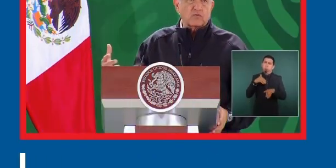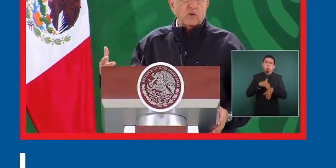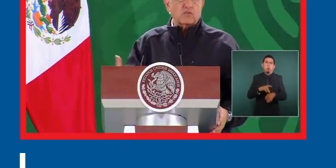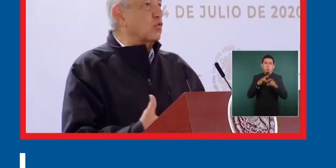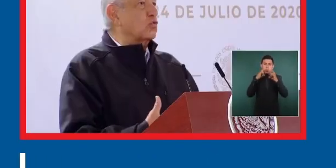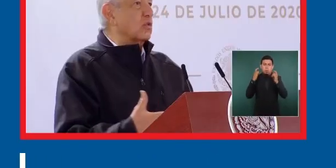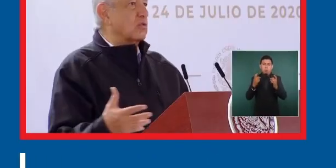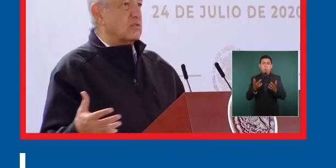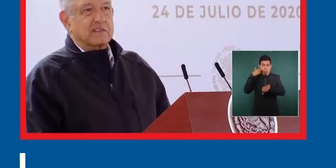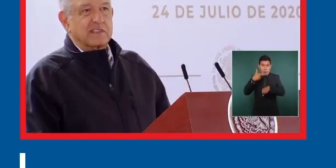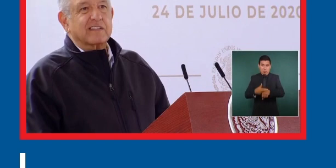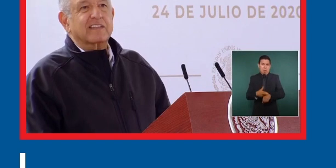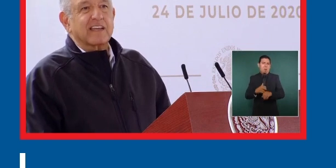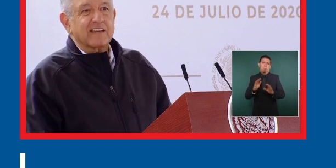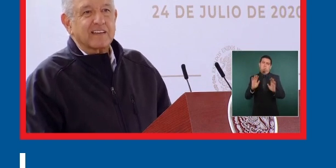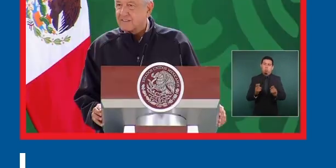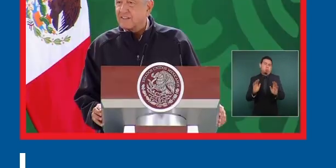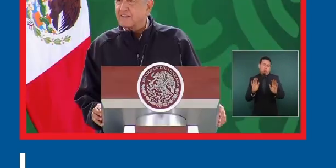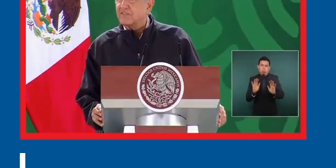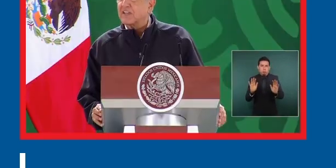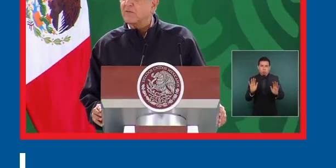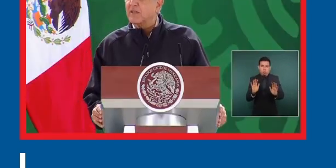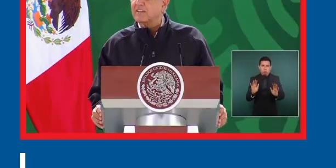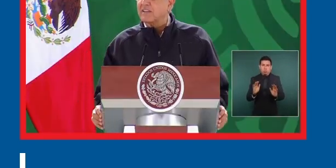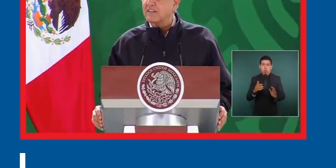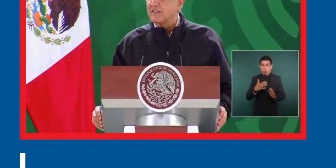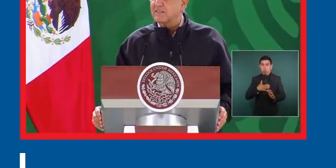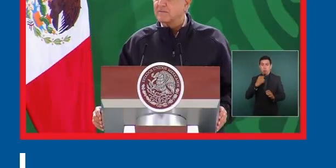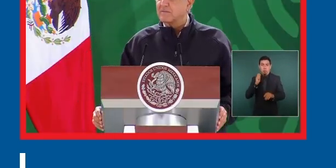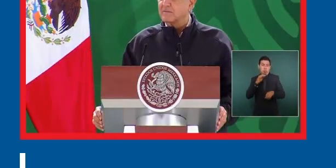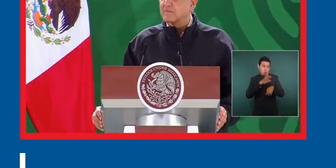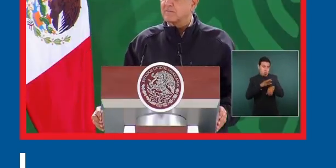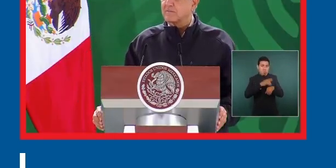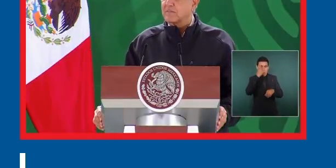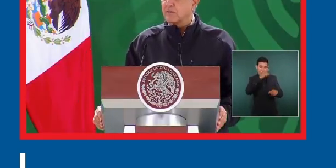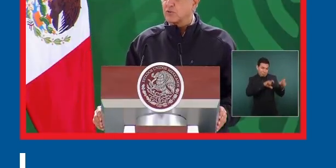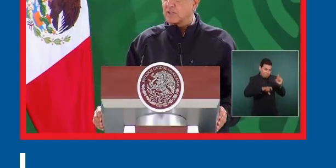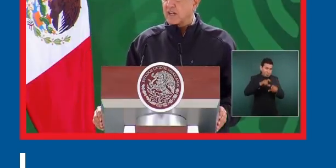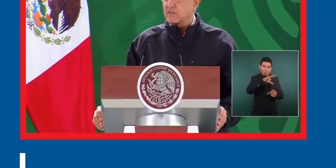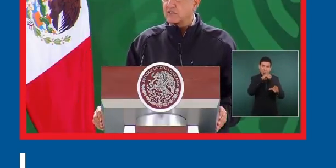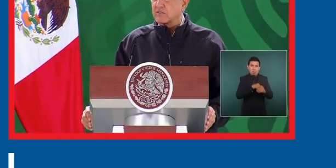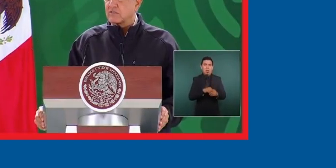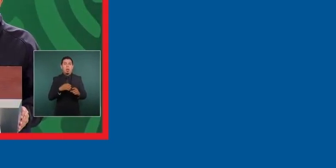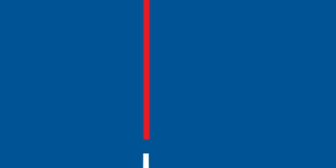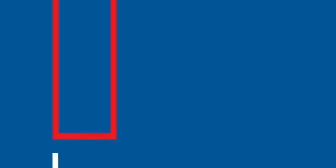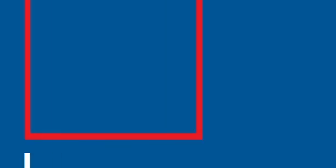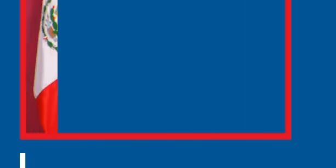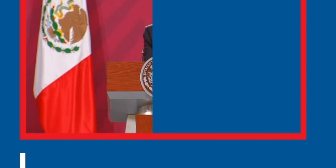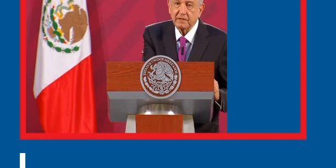No es un asunto que esté científicamente demostrado.